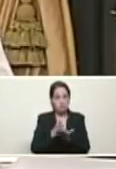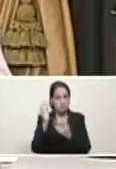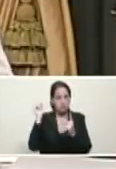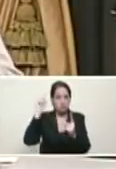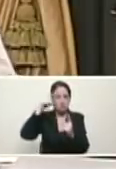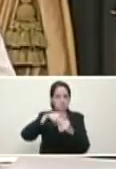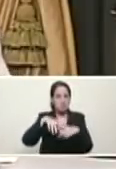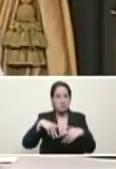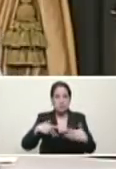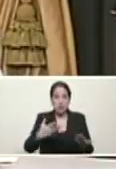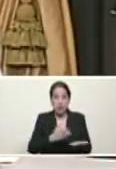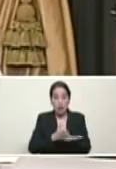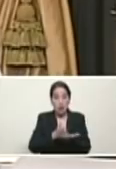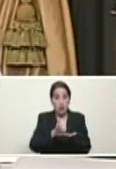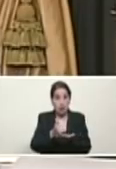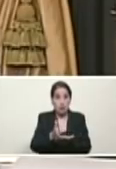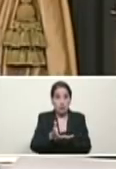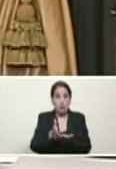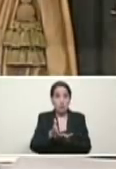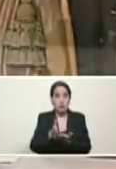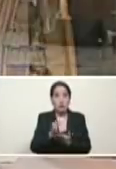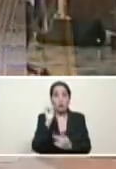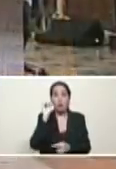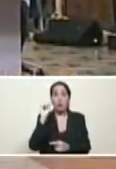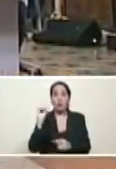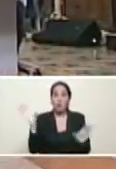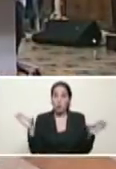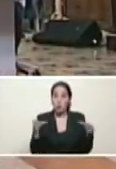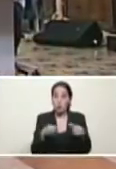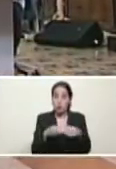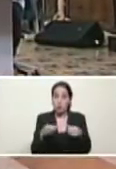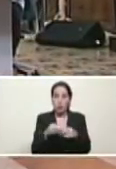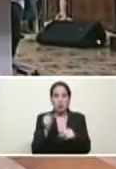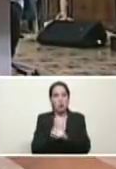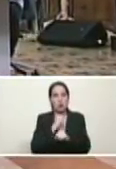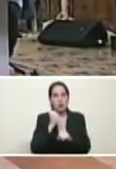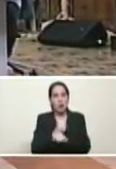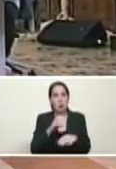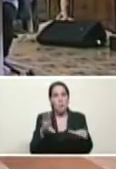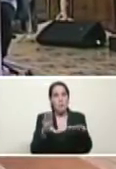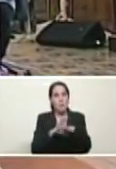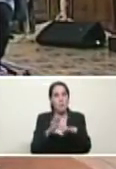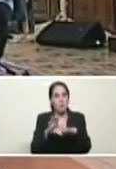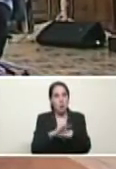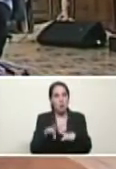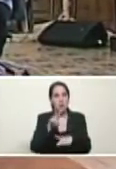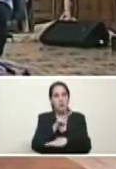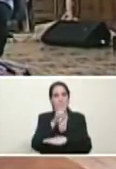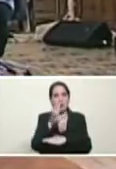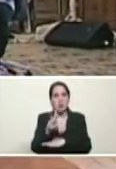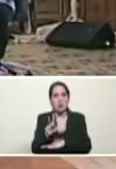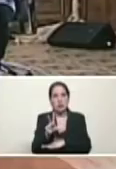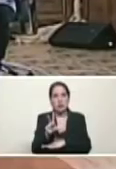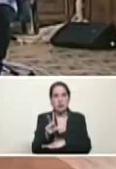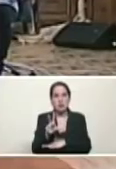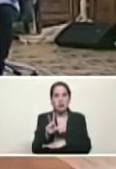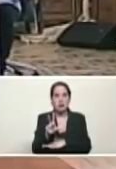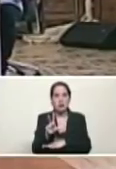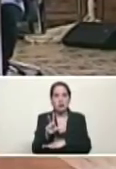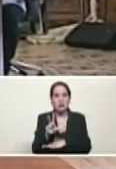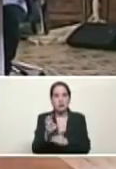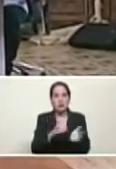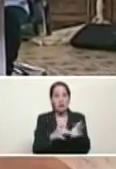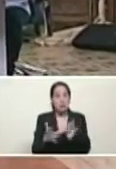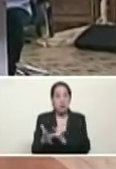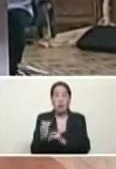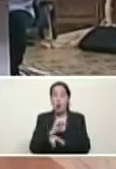obligados a llevar adelante. Estamos en una jornada, martes 23 de abril, cuarto mes del año ya se va, y se